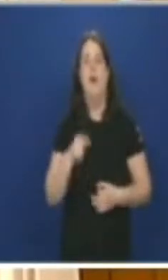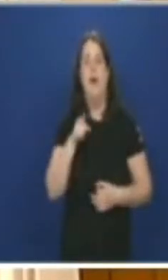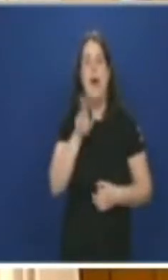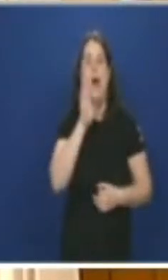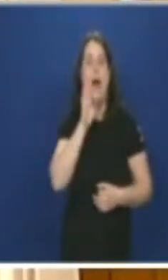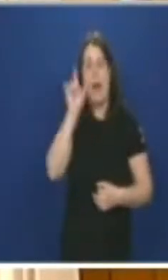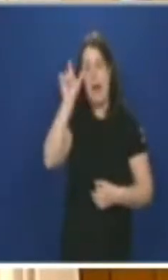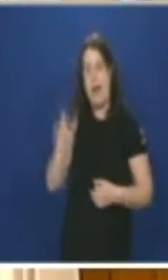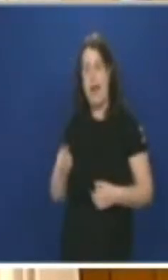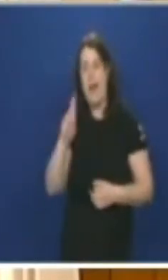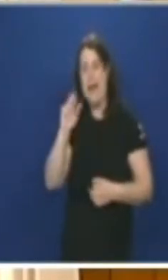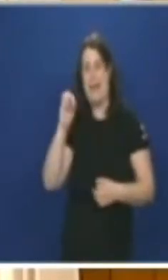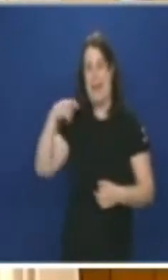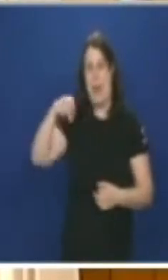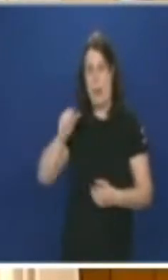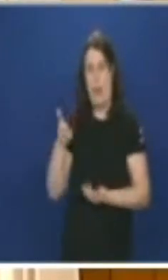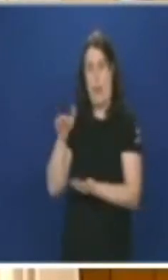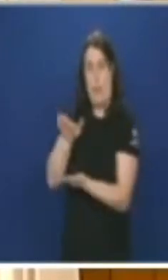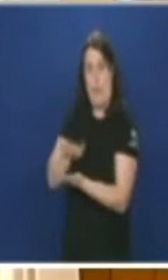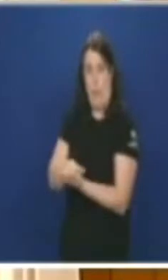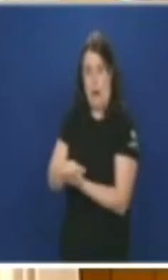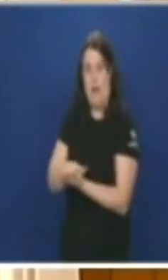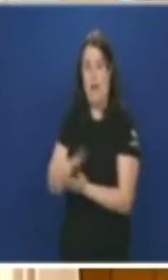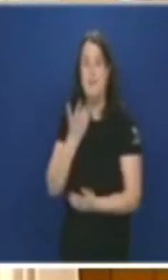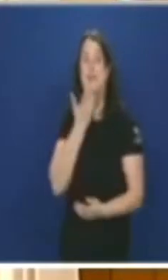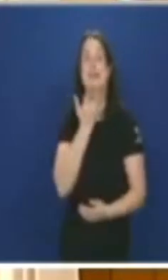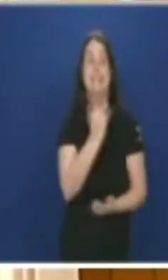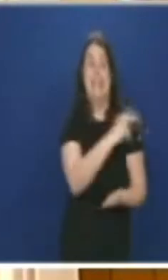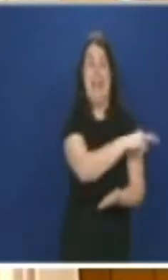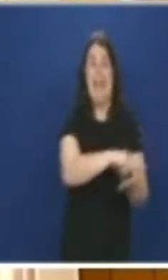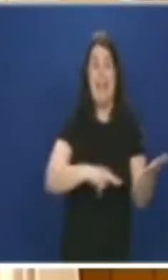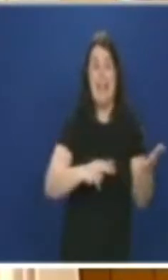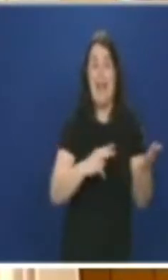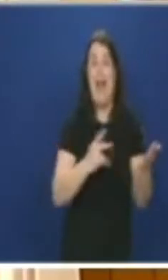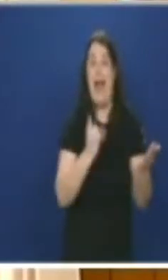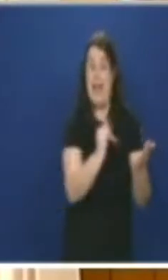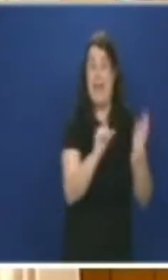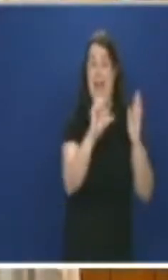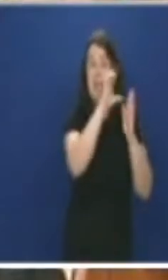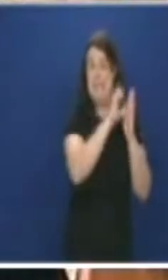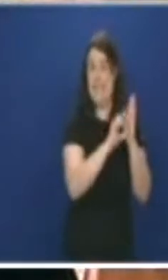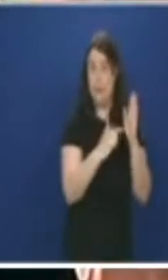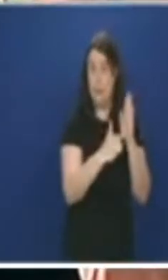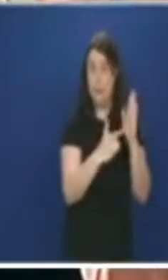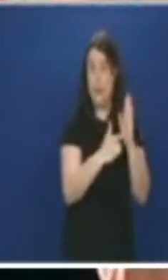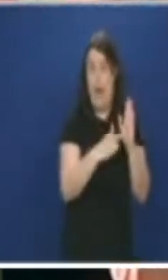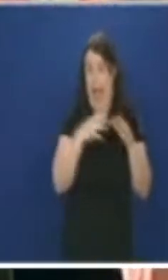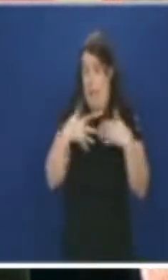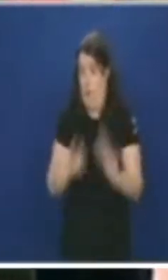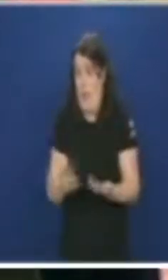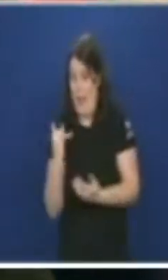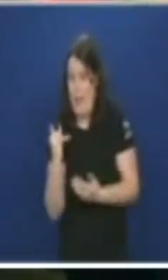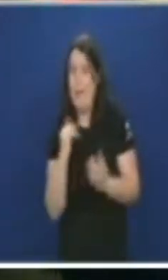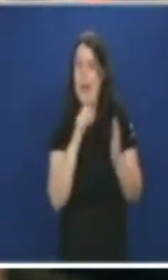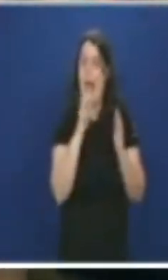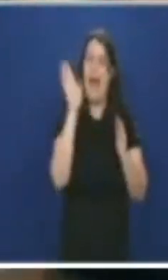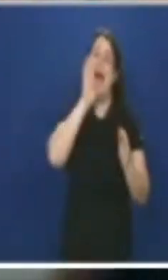don Ramón Galicia tivera aplicado un estatuto como o que hoxe temos,